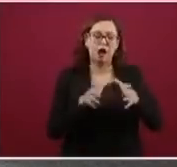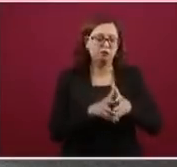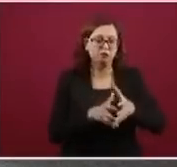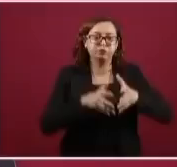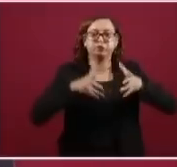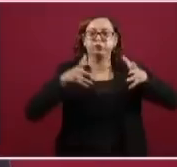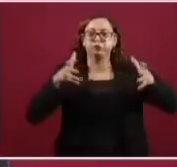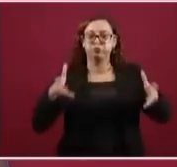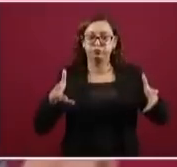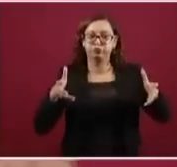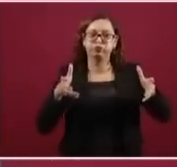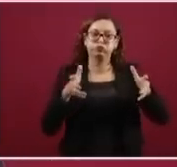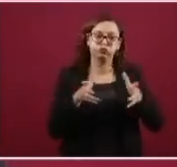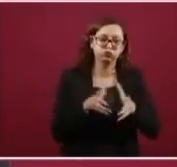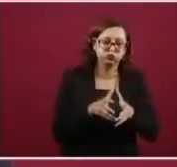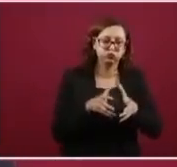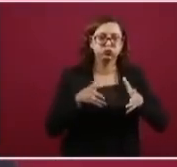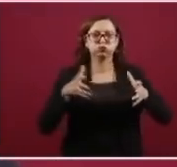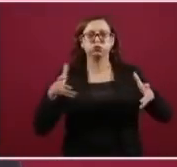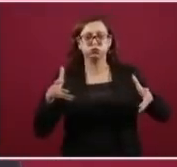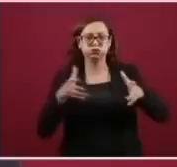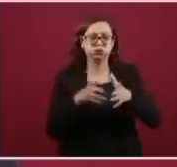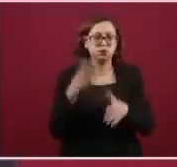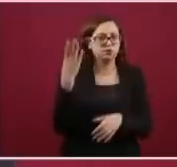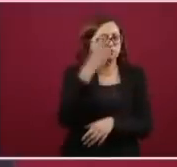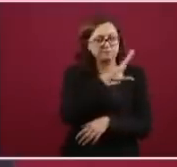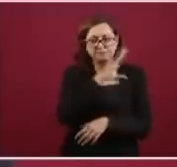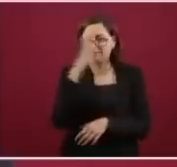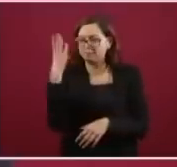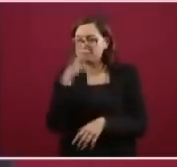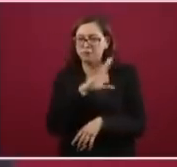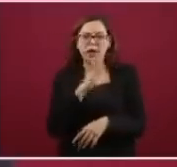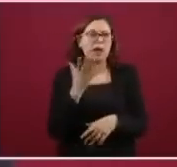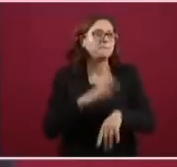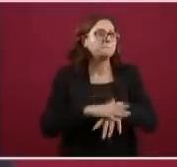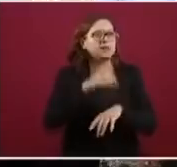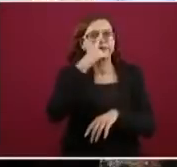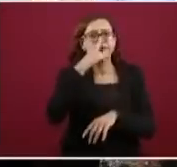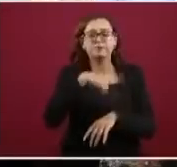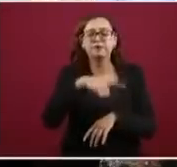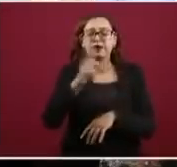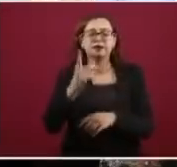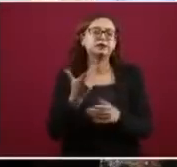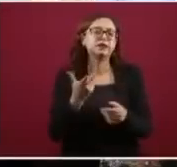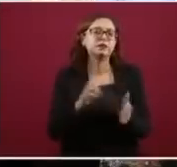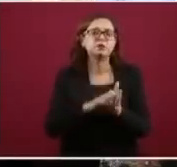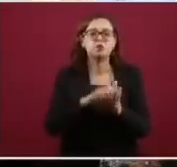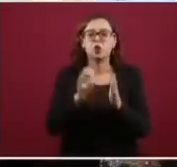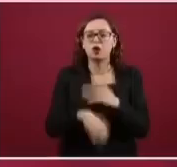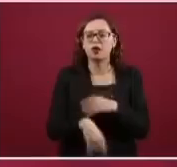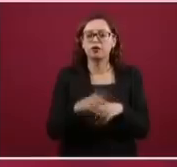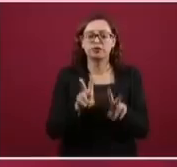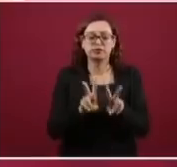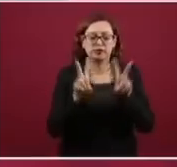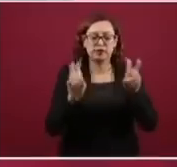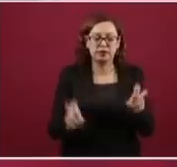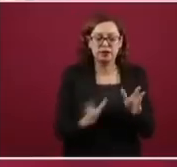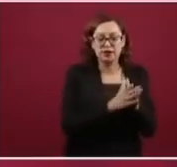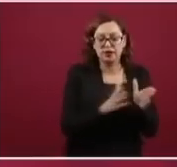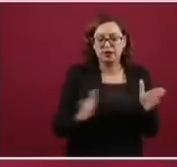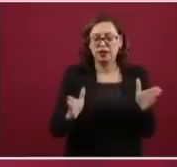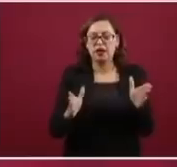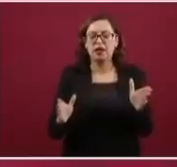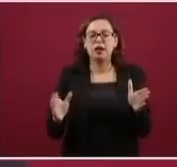desaceleración la forma más fácil de verlo en el ejemplo más ilustrativo es el crecimiento en el periodo por ejemplo del